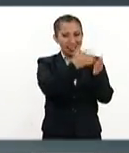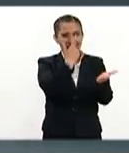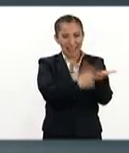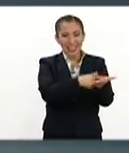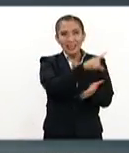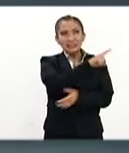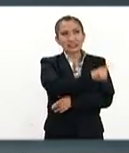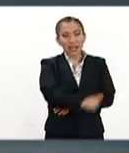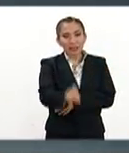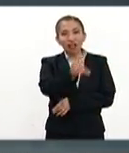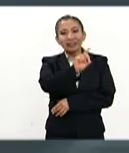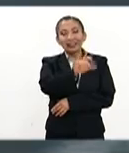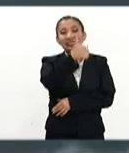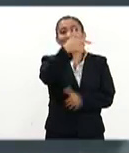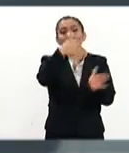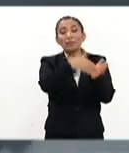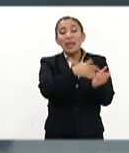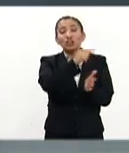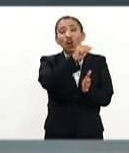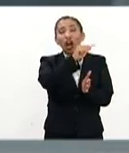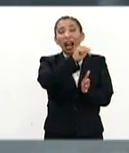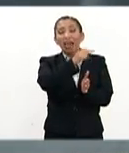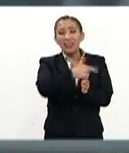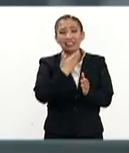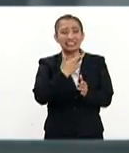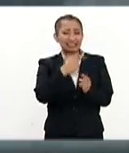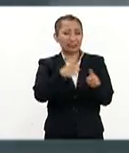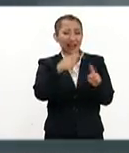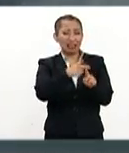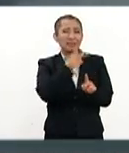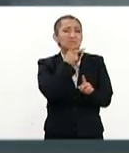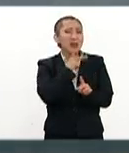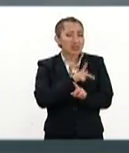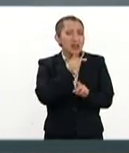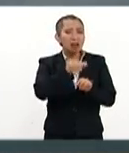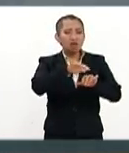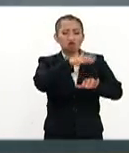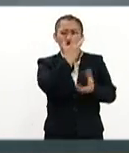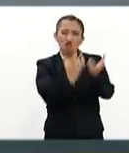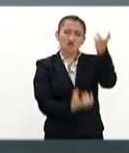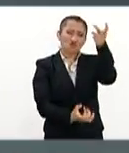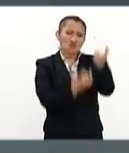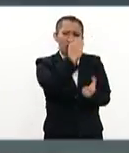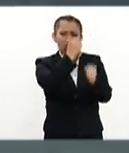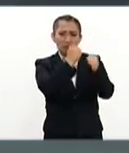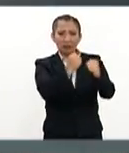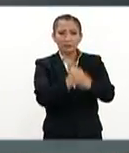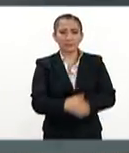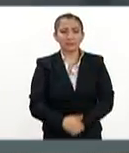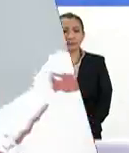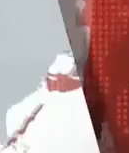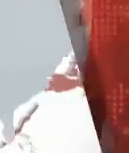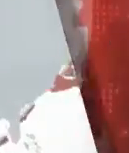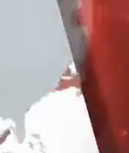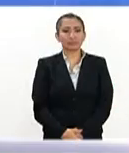transportaba 136 mil toneladas de hidrocarburos ligeros se incendió completamente.